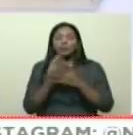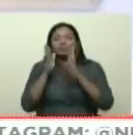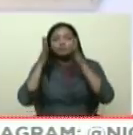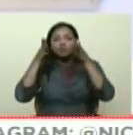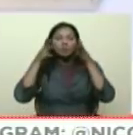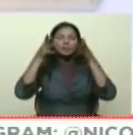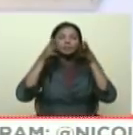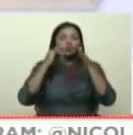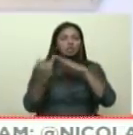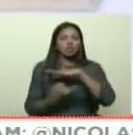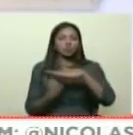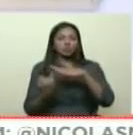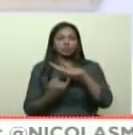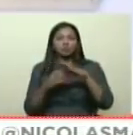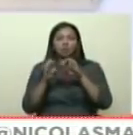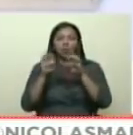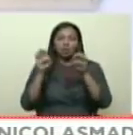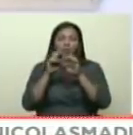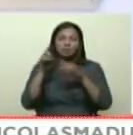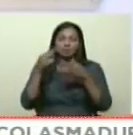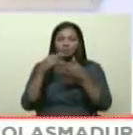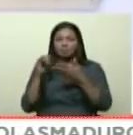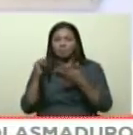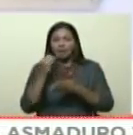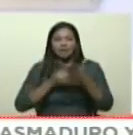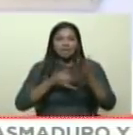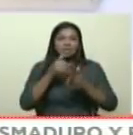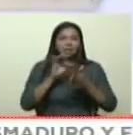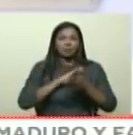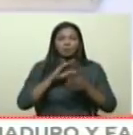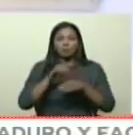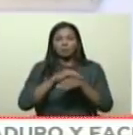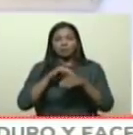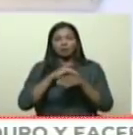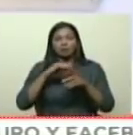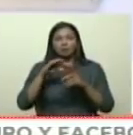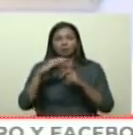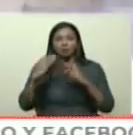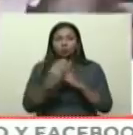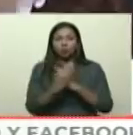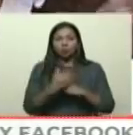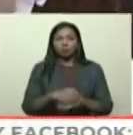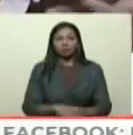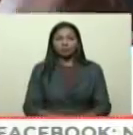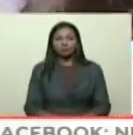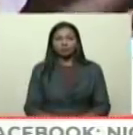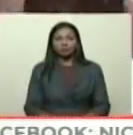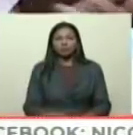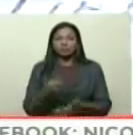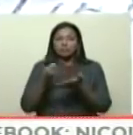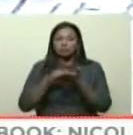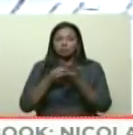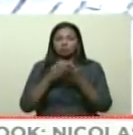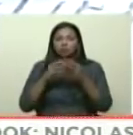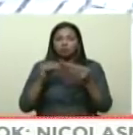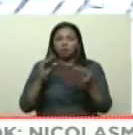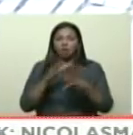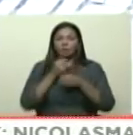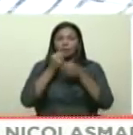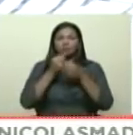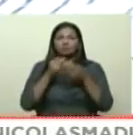cultural, instituciones educativas adscritas al Ministerio del Poder Popular para la Cultura. Inversión para la